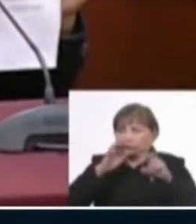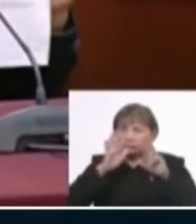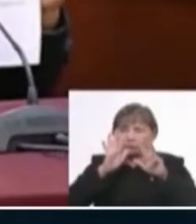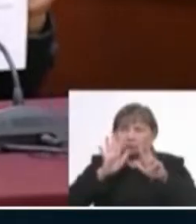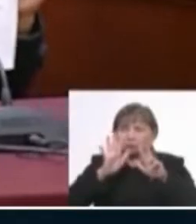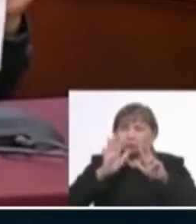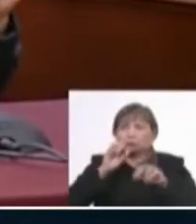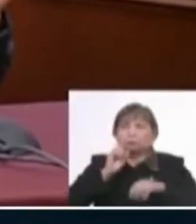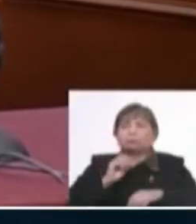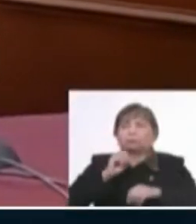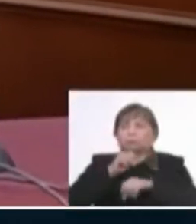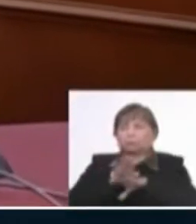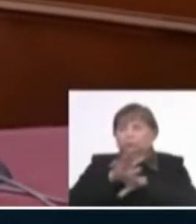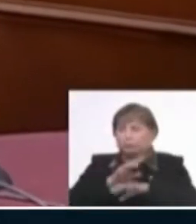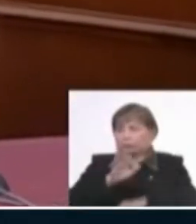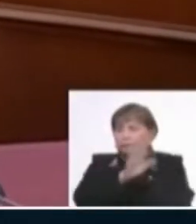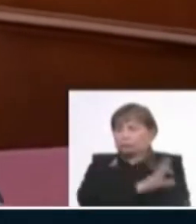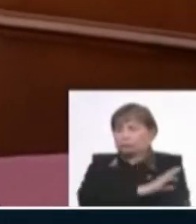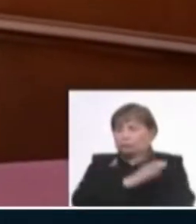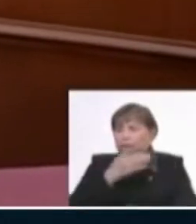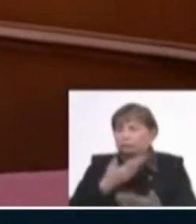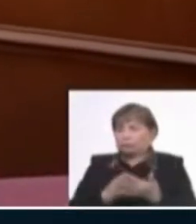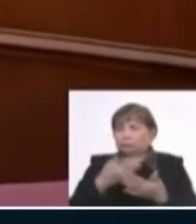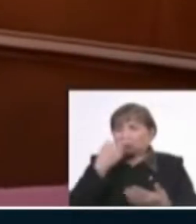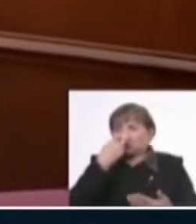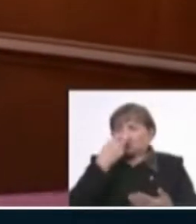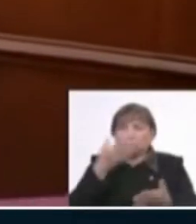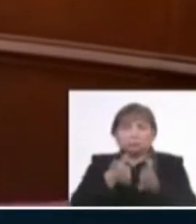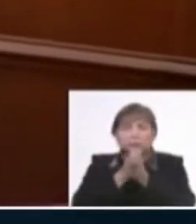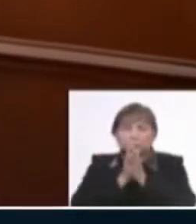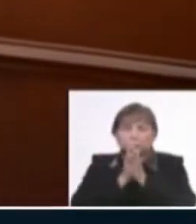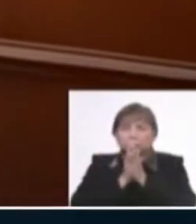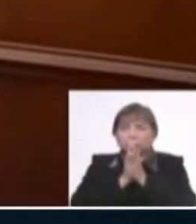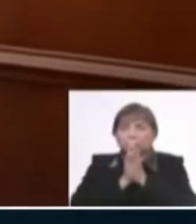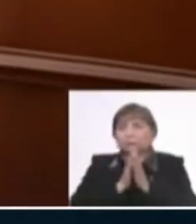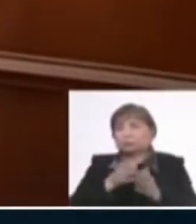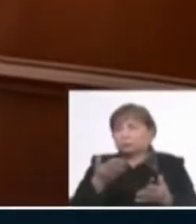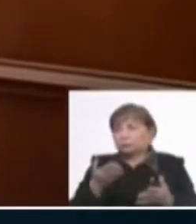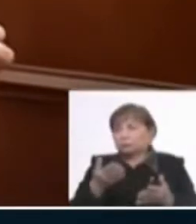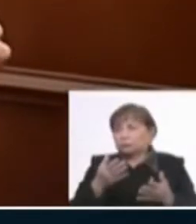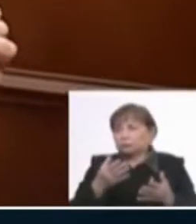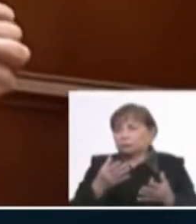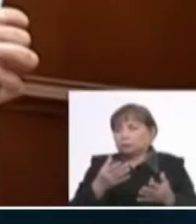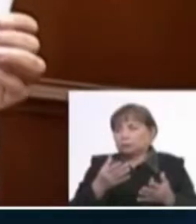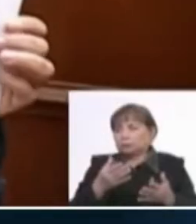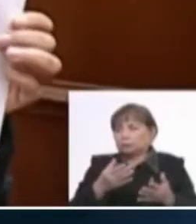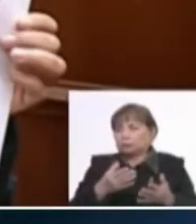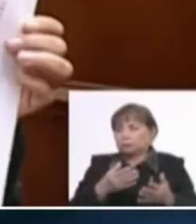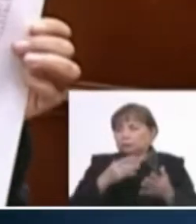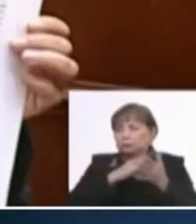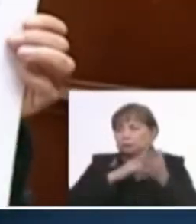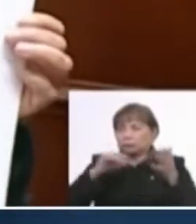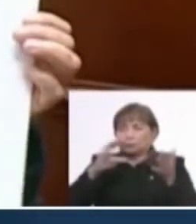gobierno presuntamente de izquierda y porque ese gobierno se presume de izquierda